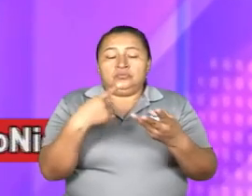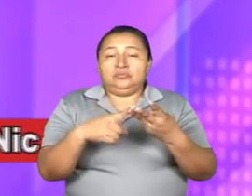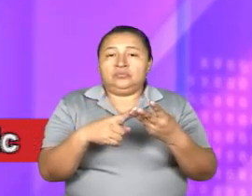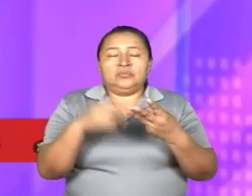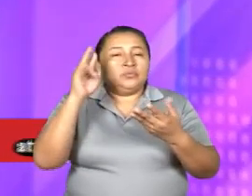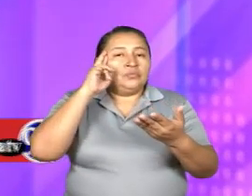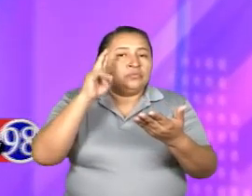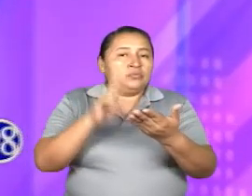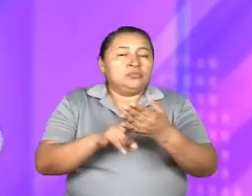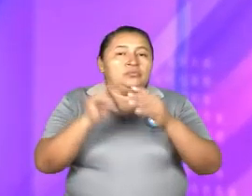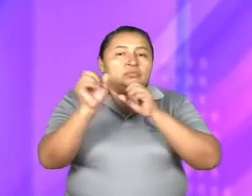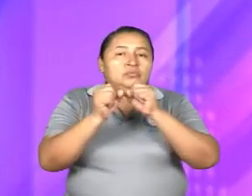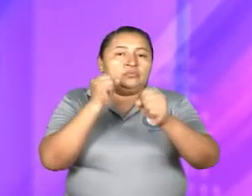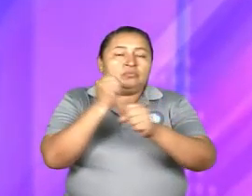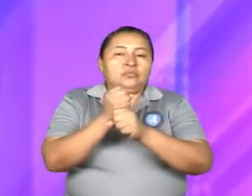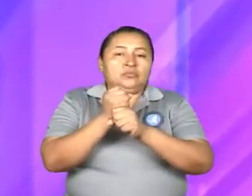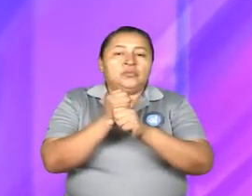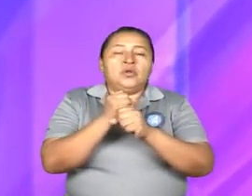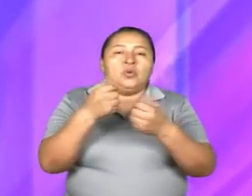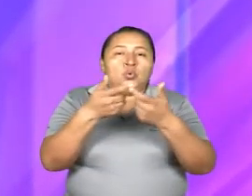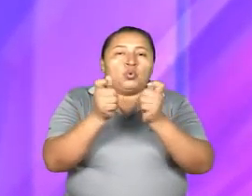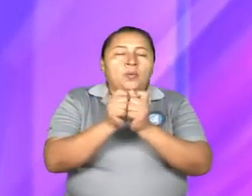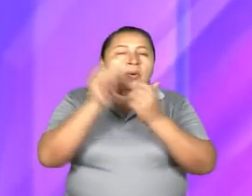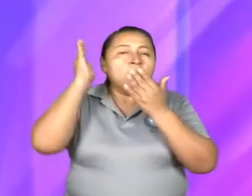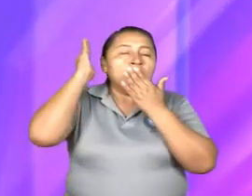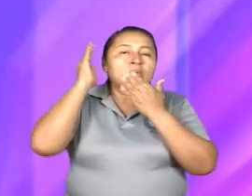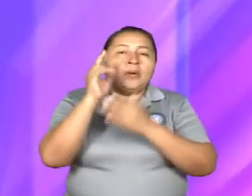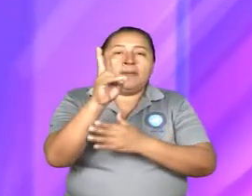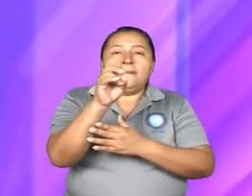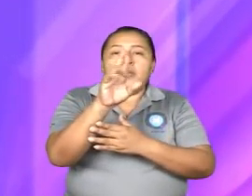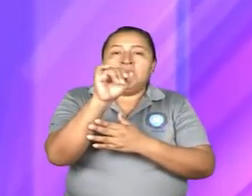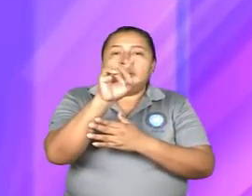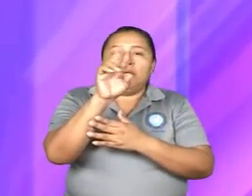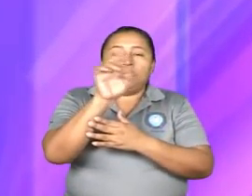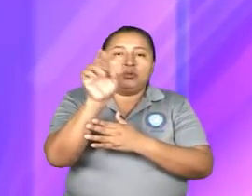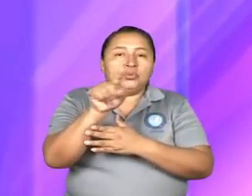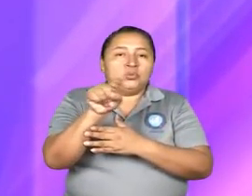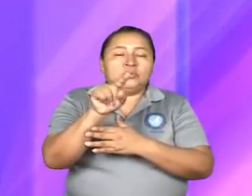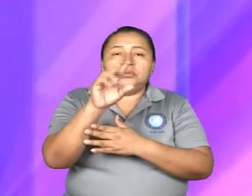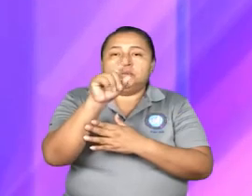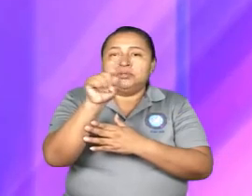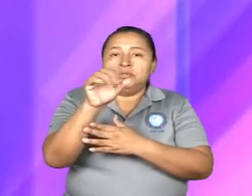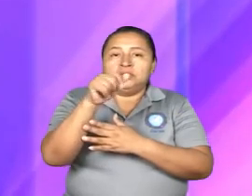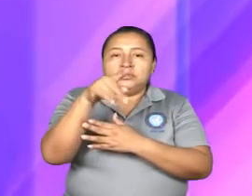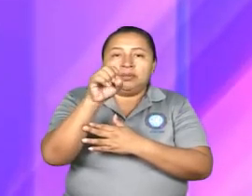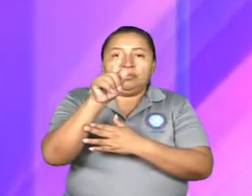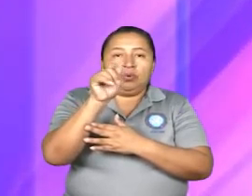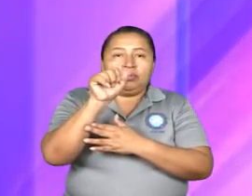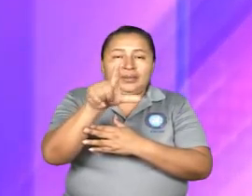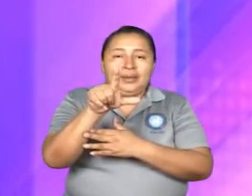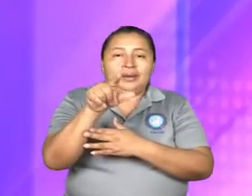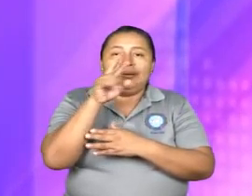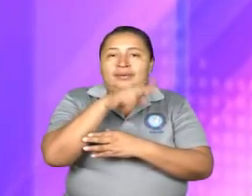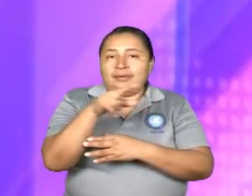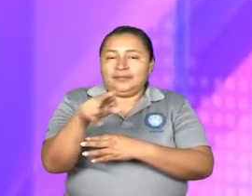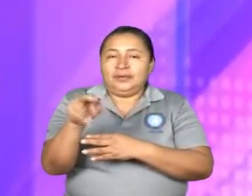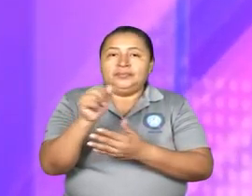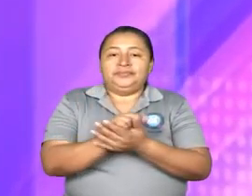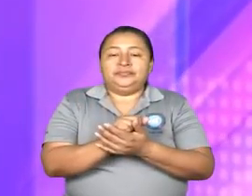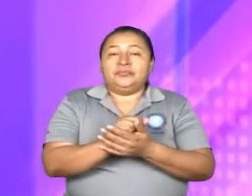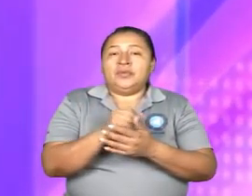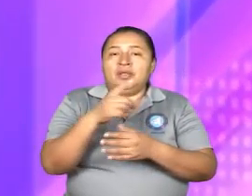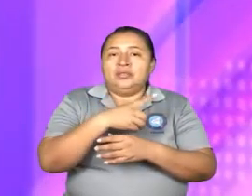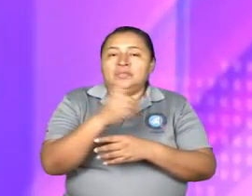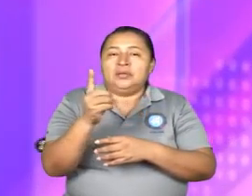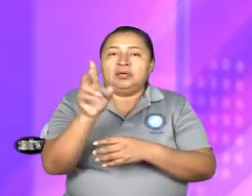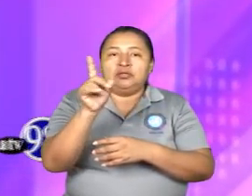conmemoración del aniversario de la comunidad indígena de Veracruz del Zapotal en Veracruz, Rivas. El día 12